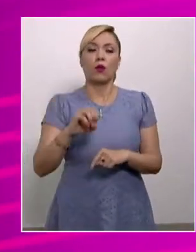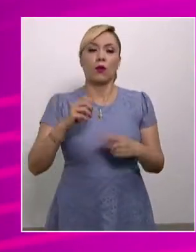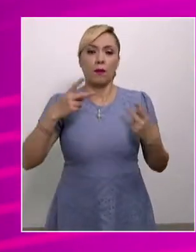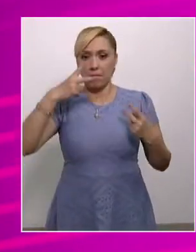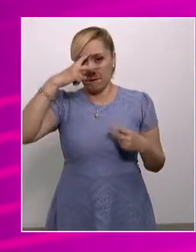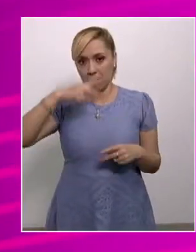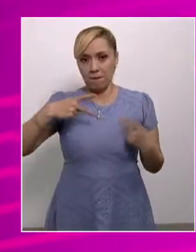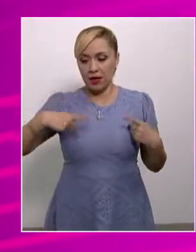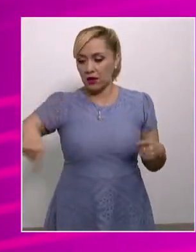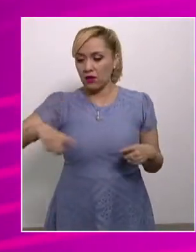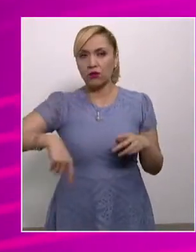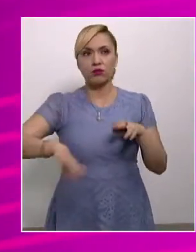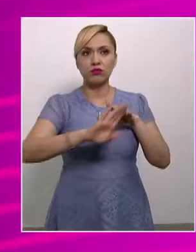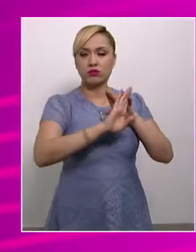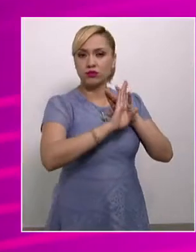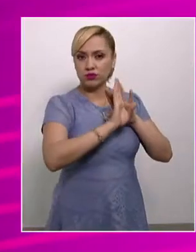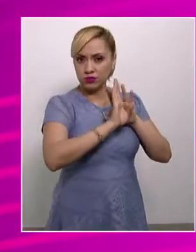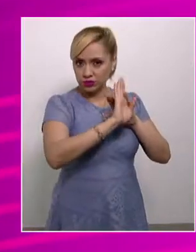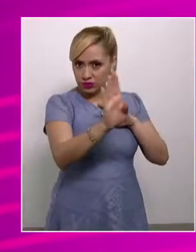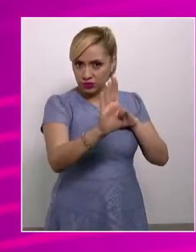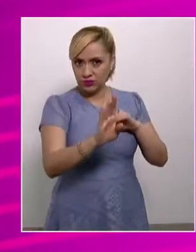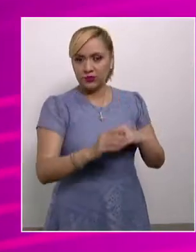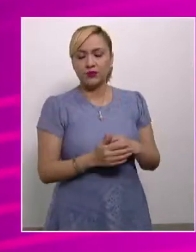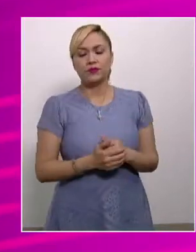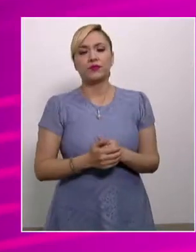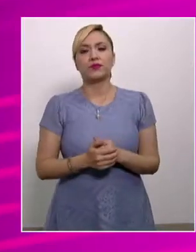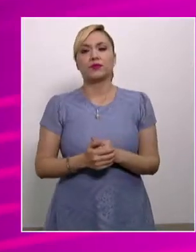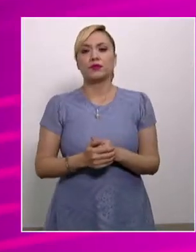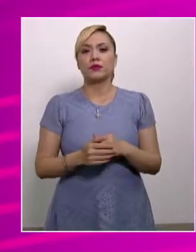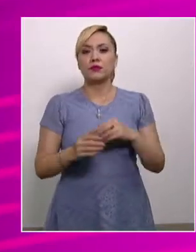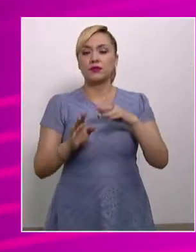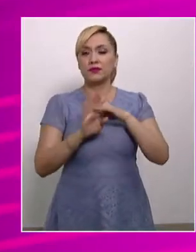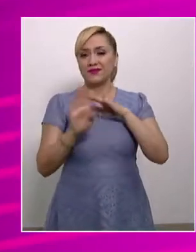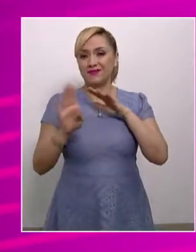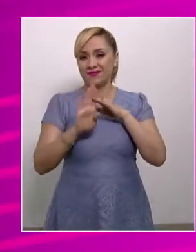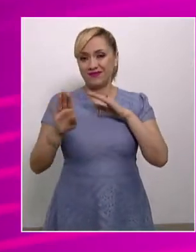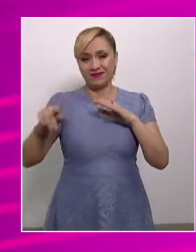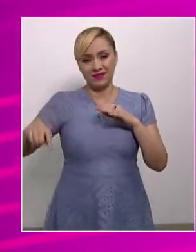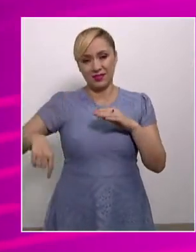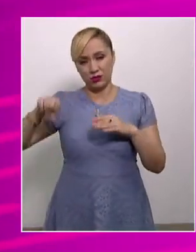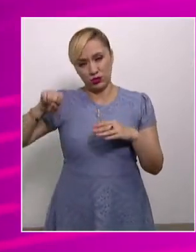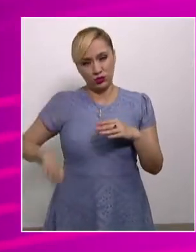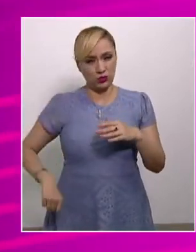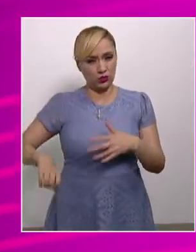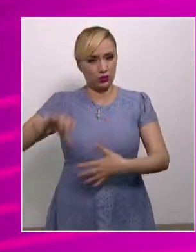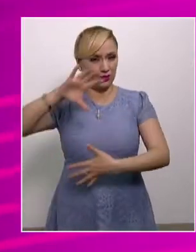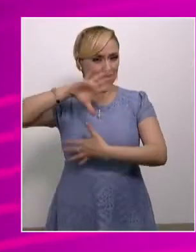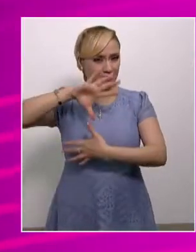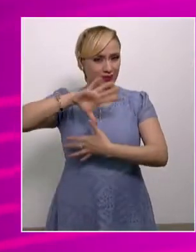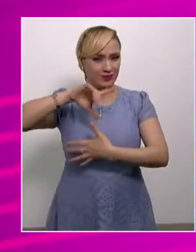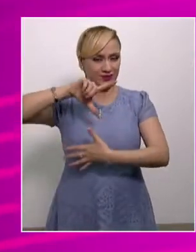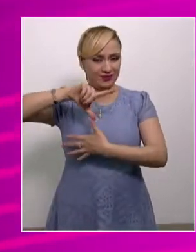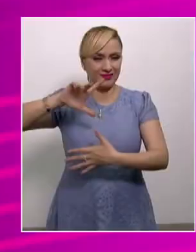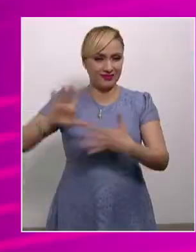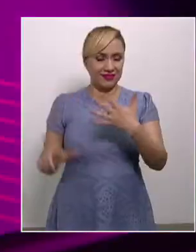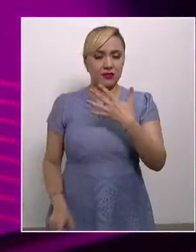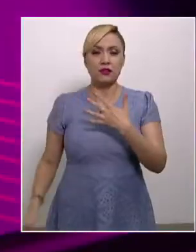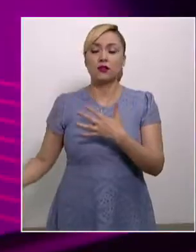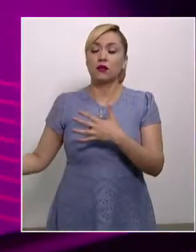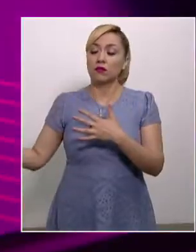mexicanos. Una parte desde la migración centroamericana que nos llega a